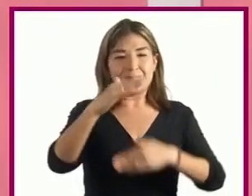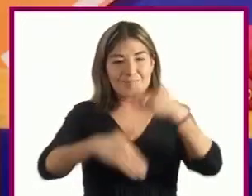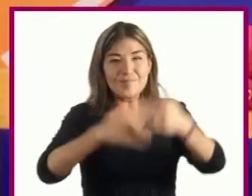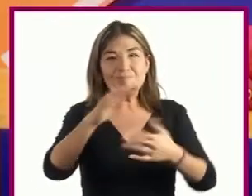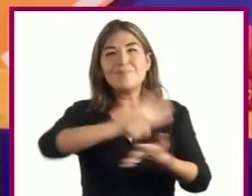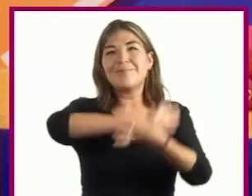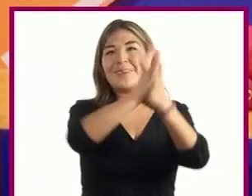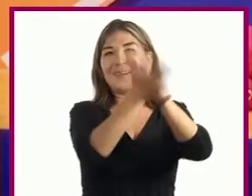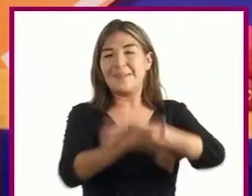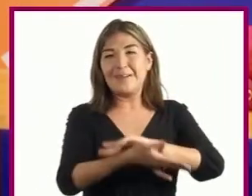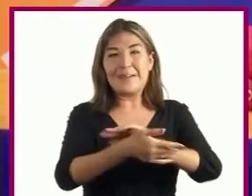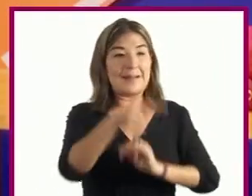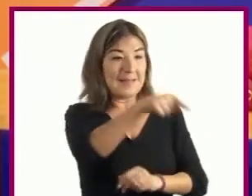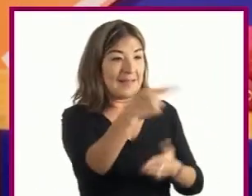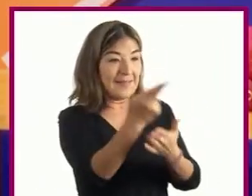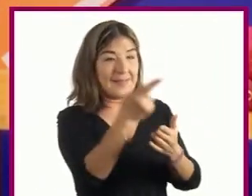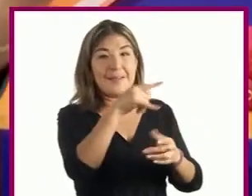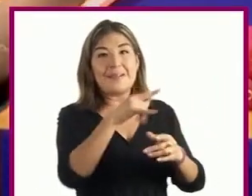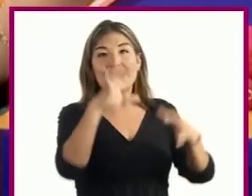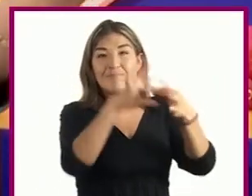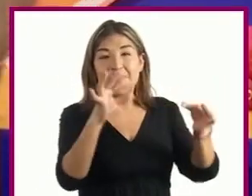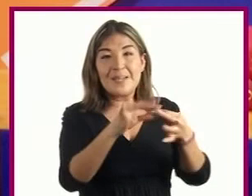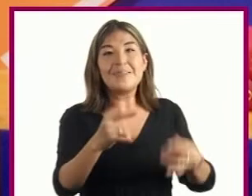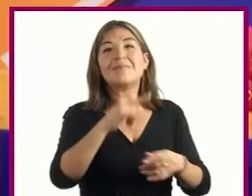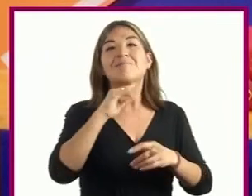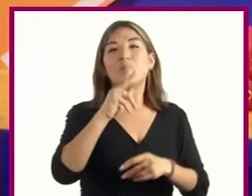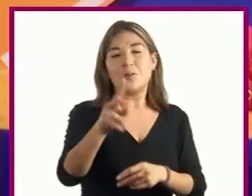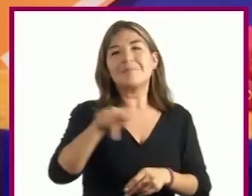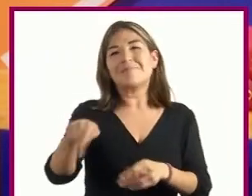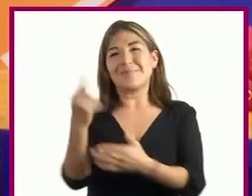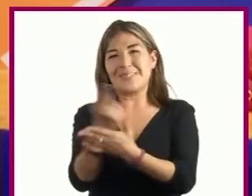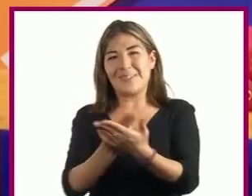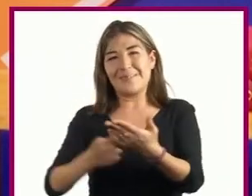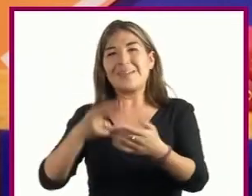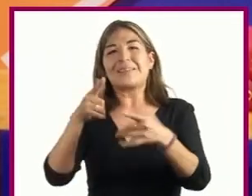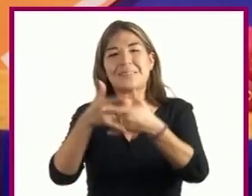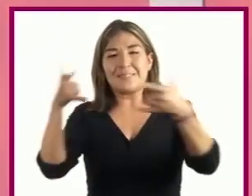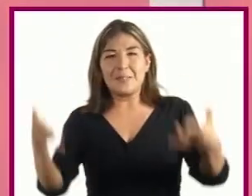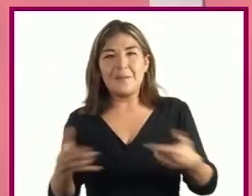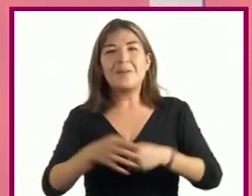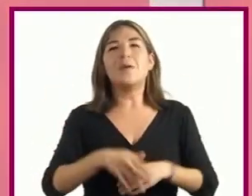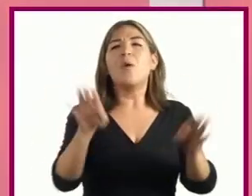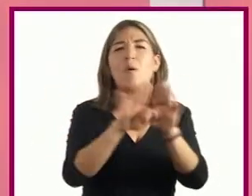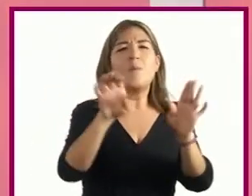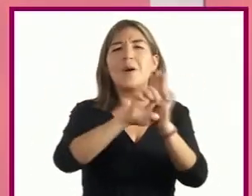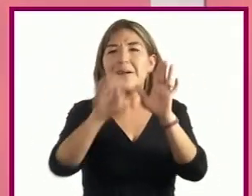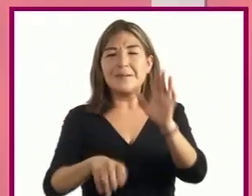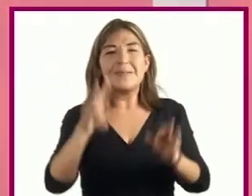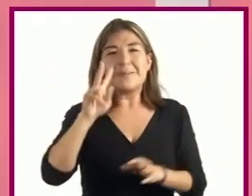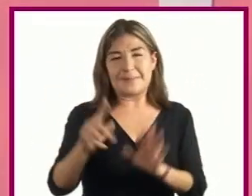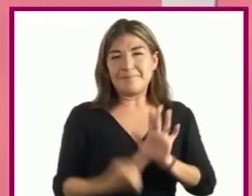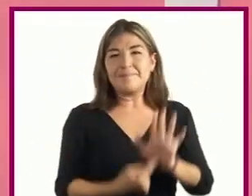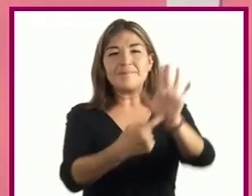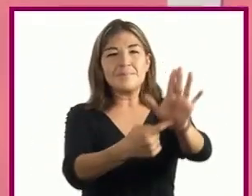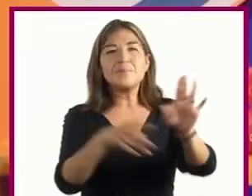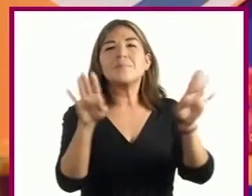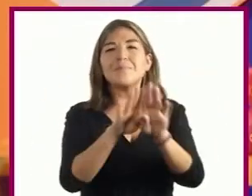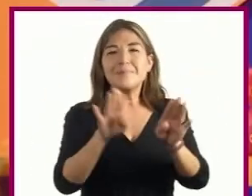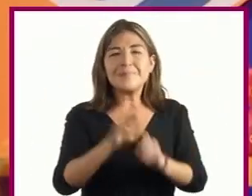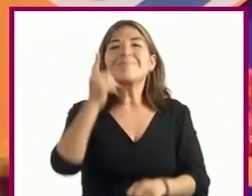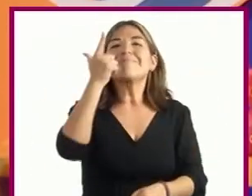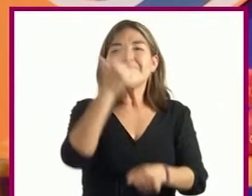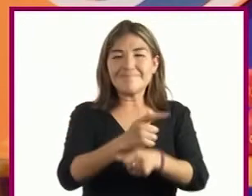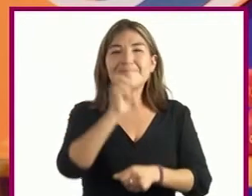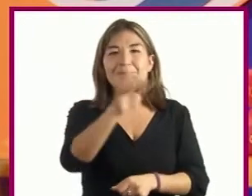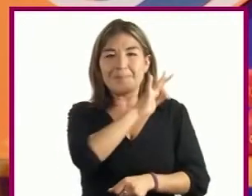de la narración a una historieta y a dibujar. En los ejemplos de las historietas que mostramos, nos dimos cuenta de